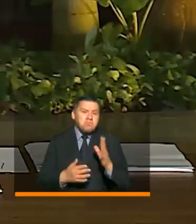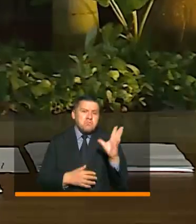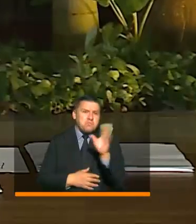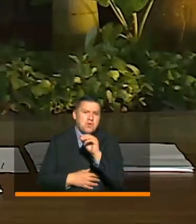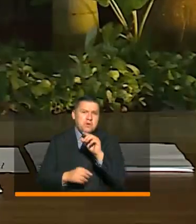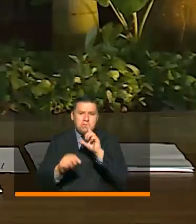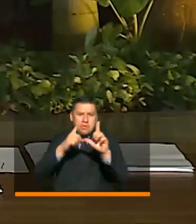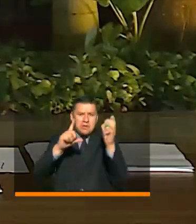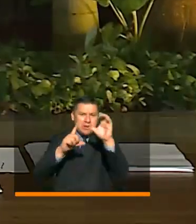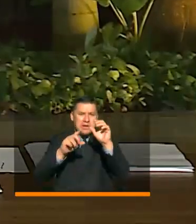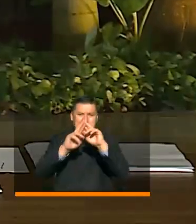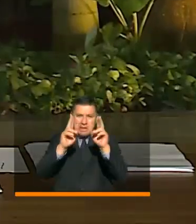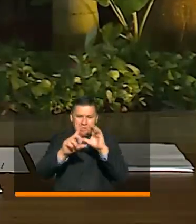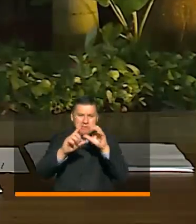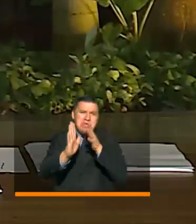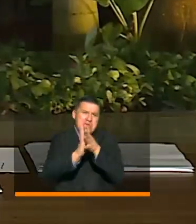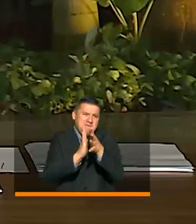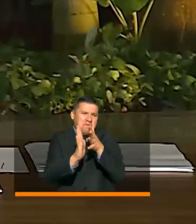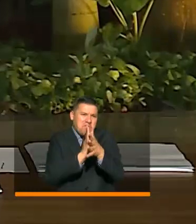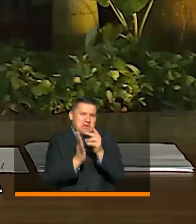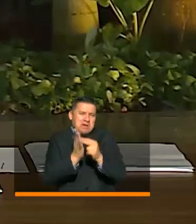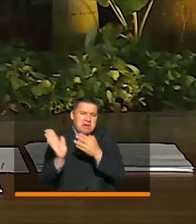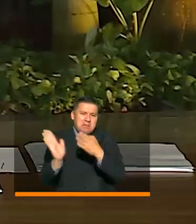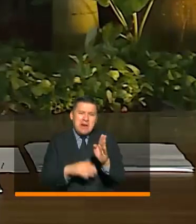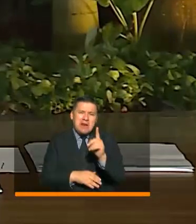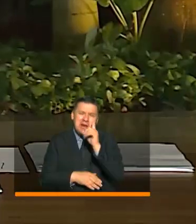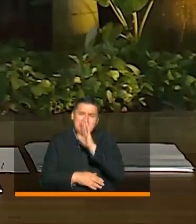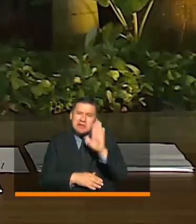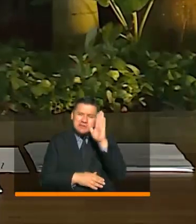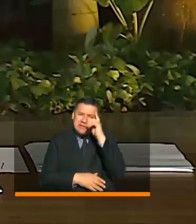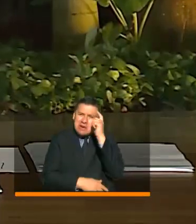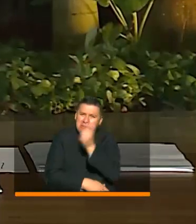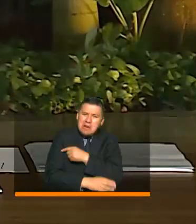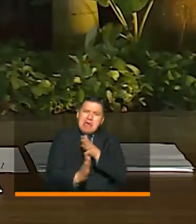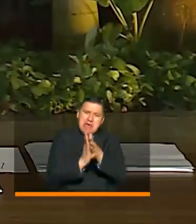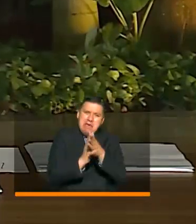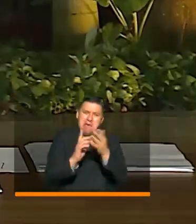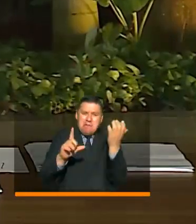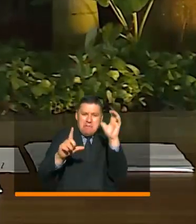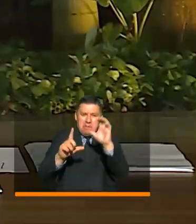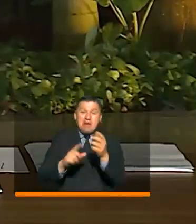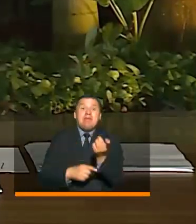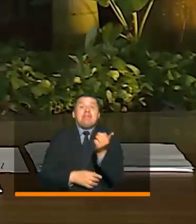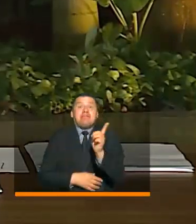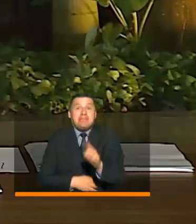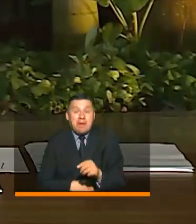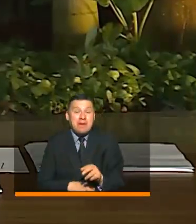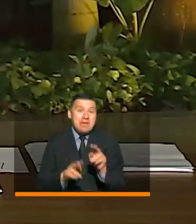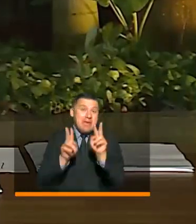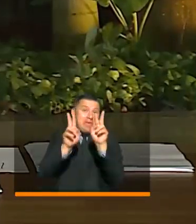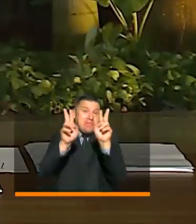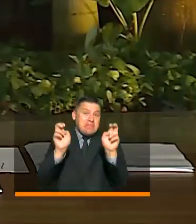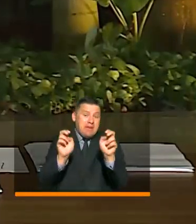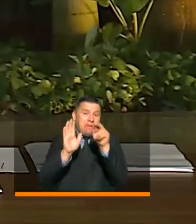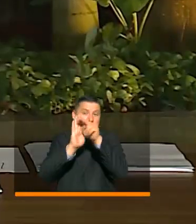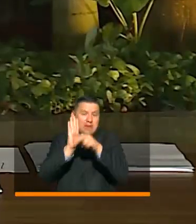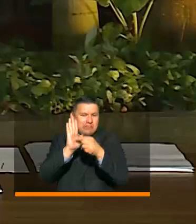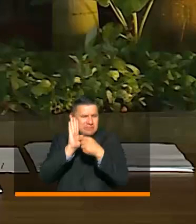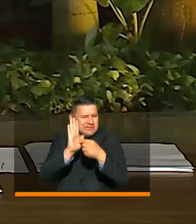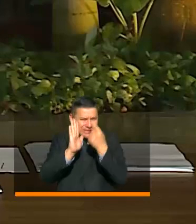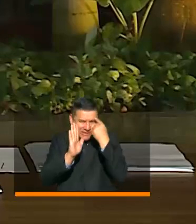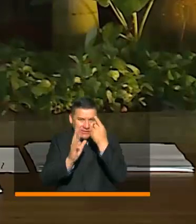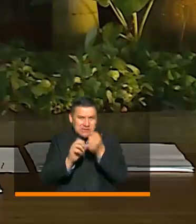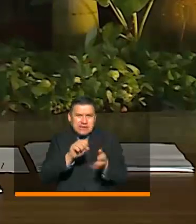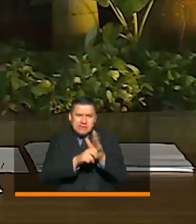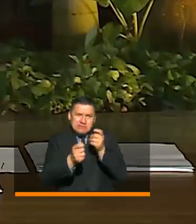todas las plataformas de redes informando sobre el plan masivo de vacunación y también sobre todas las medidas para enfrentar